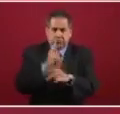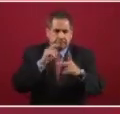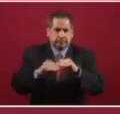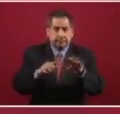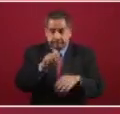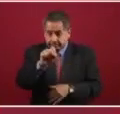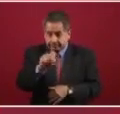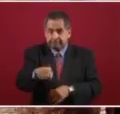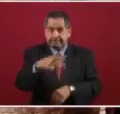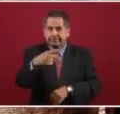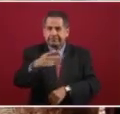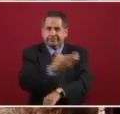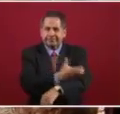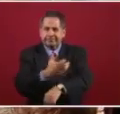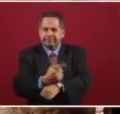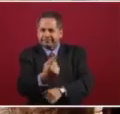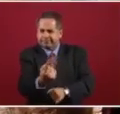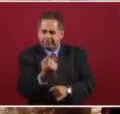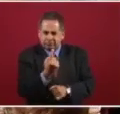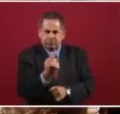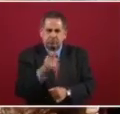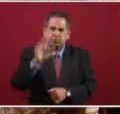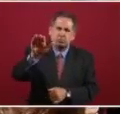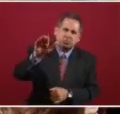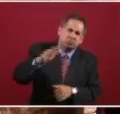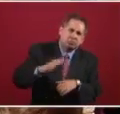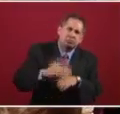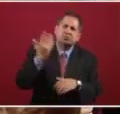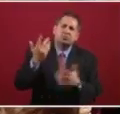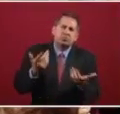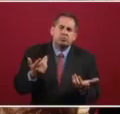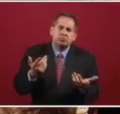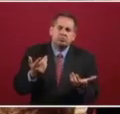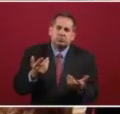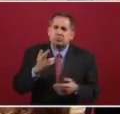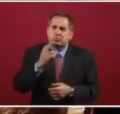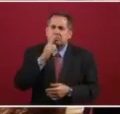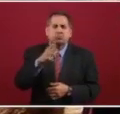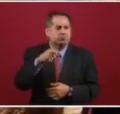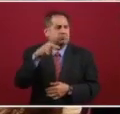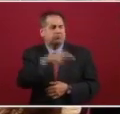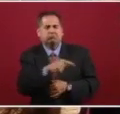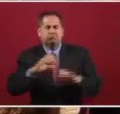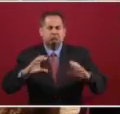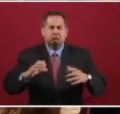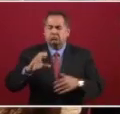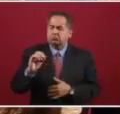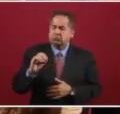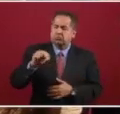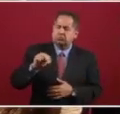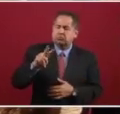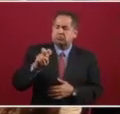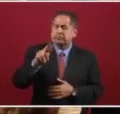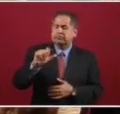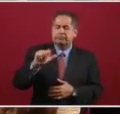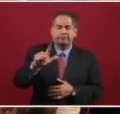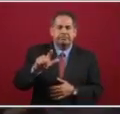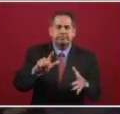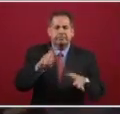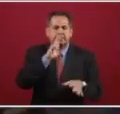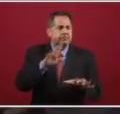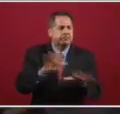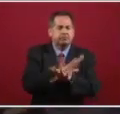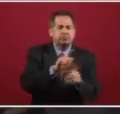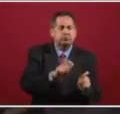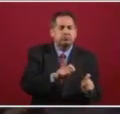ustedes dice, ¿y por qué no, en vez de que exista el Coneval, ese